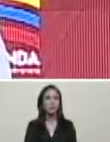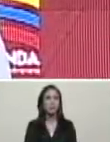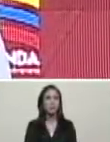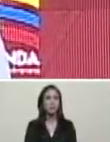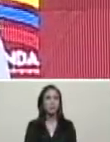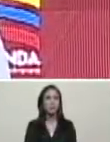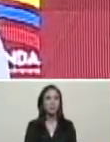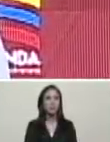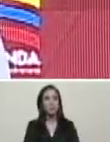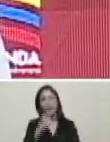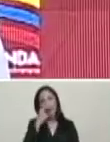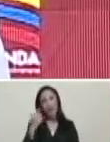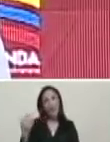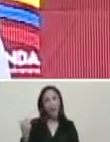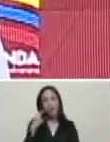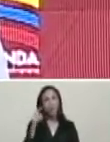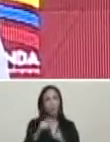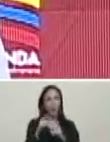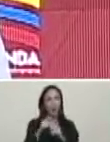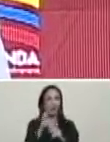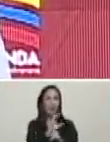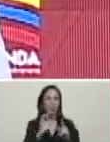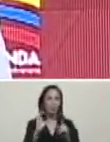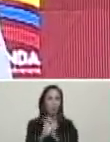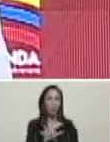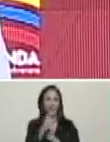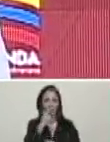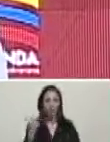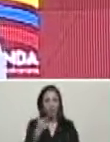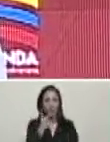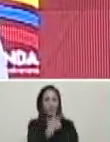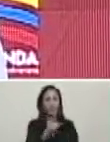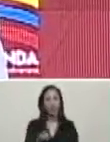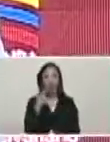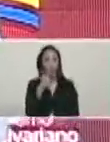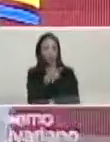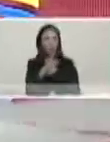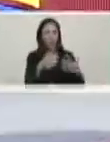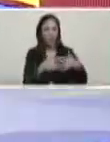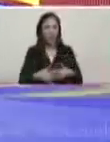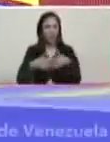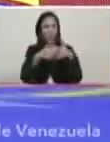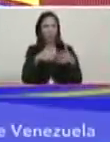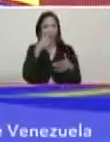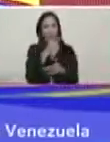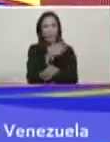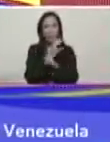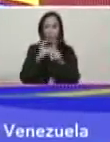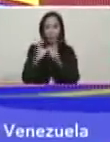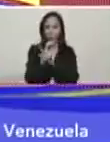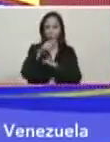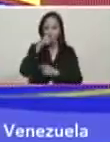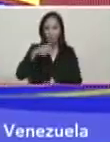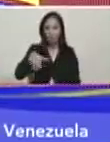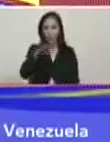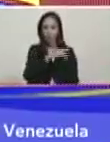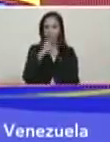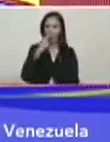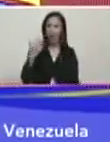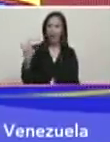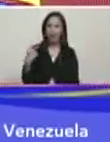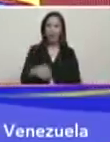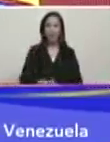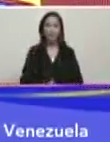calificaban los colonialistas ingleses cuando dominaban el mundo a la cultura de los pueblos.